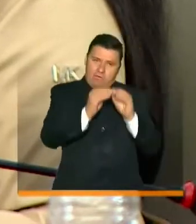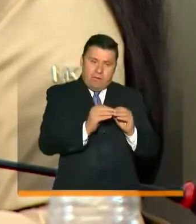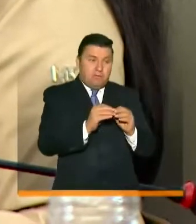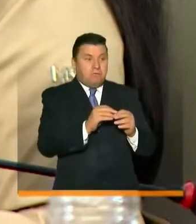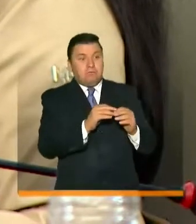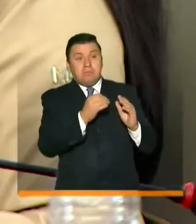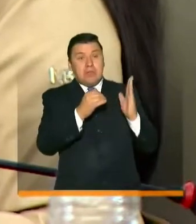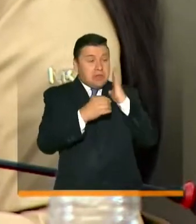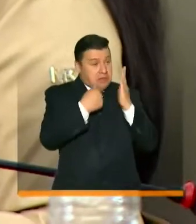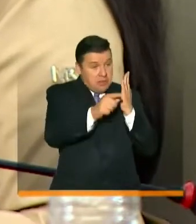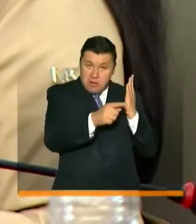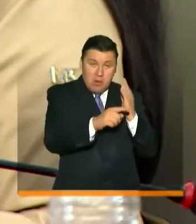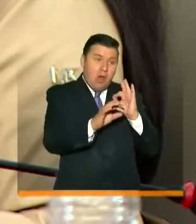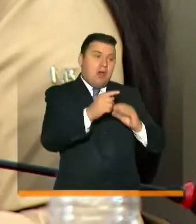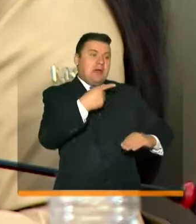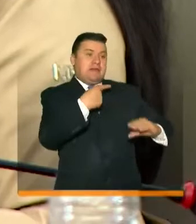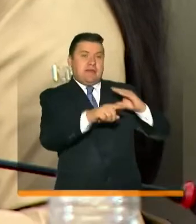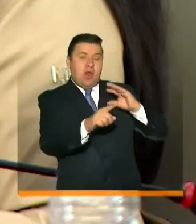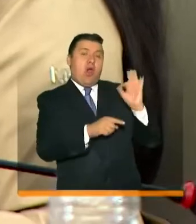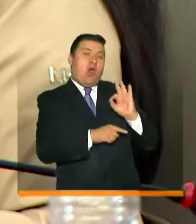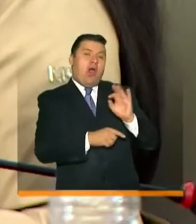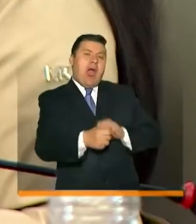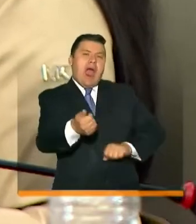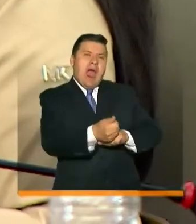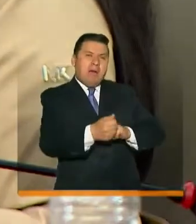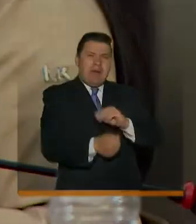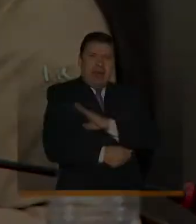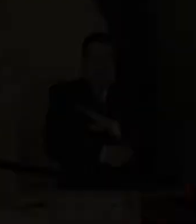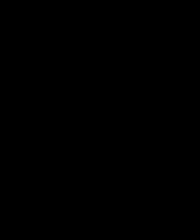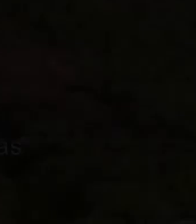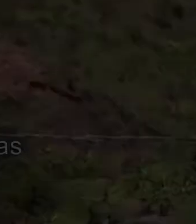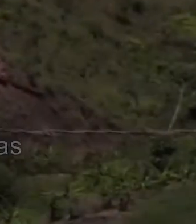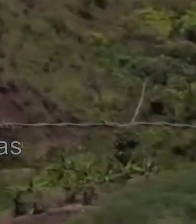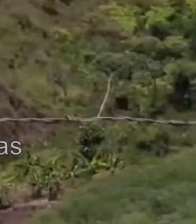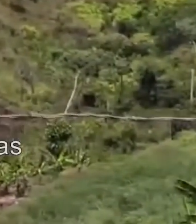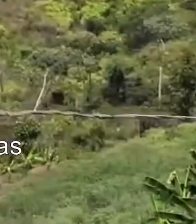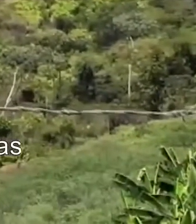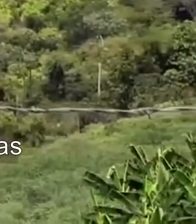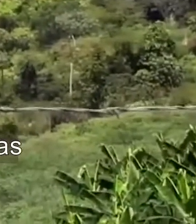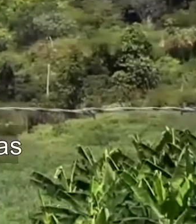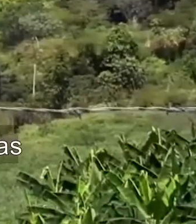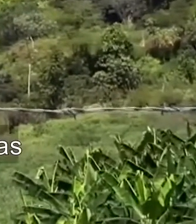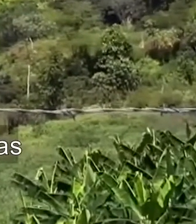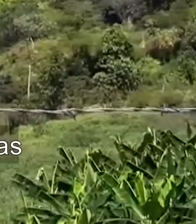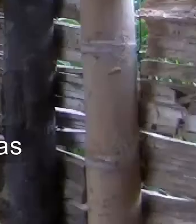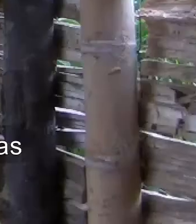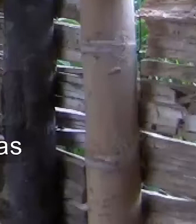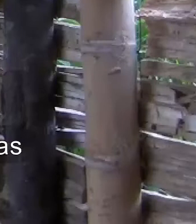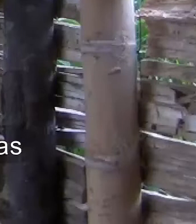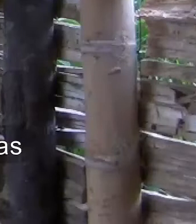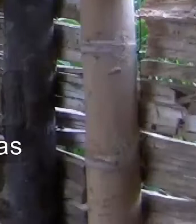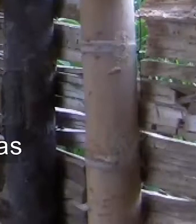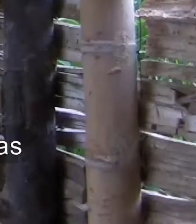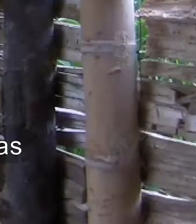hacerles llegar sus títulos, ya sea a través de correo certificado o apoyándonos en las alcaldías locales. Un día entre semana, cuando me llaman de